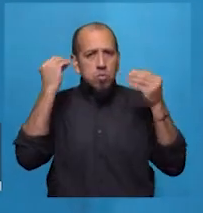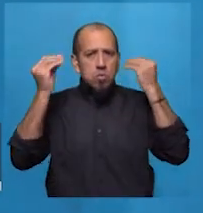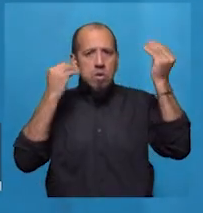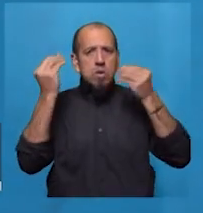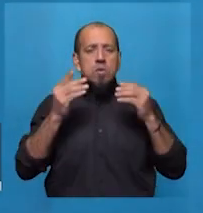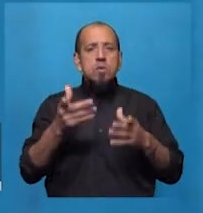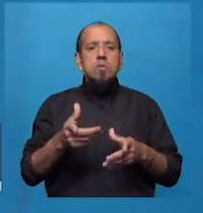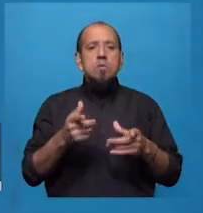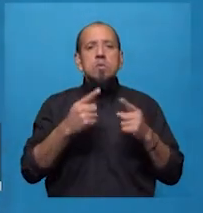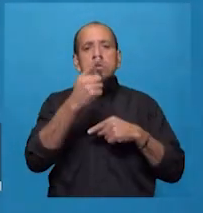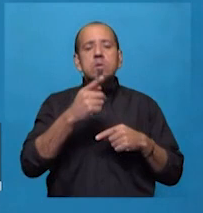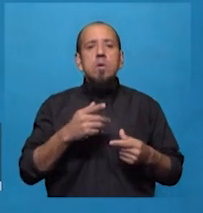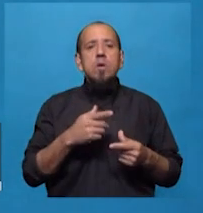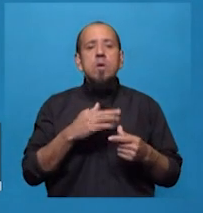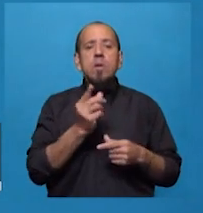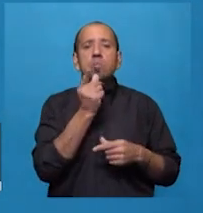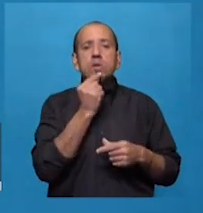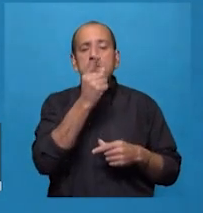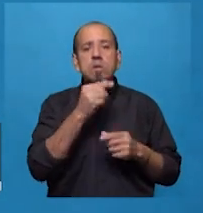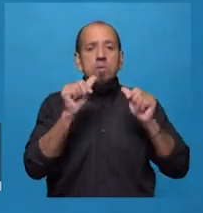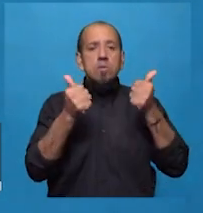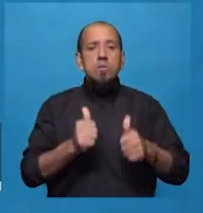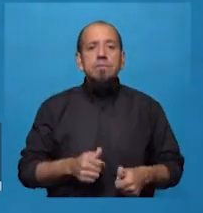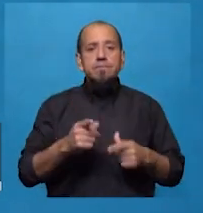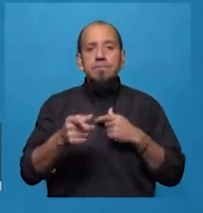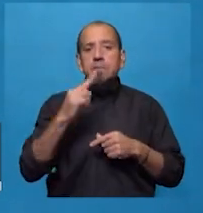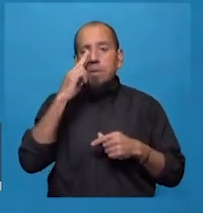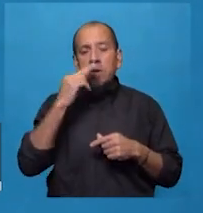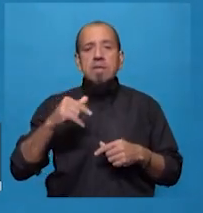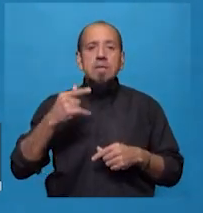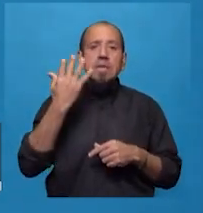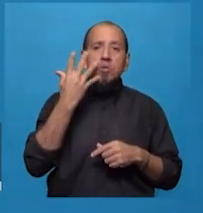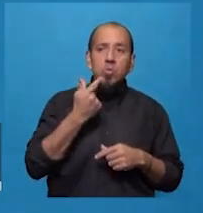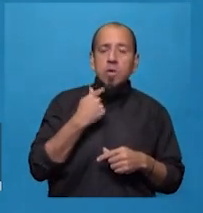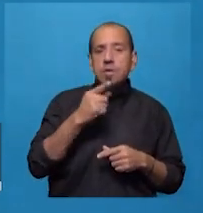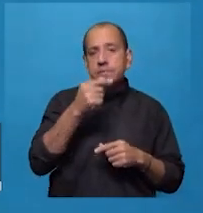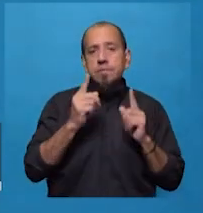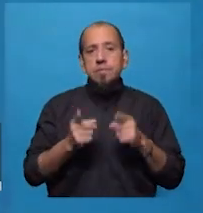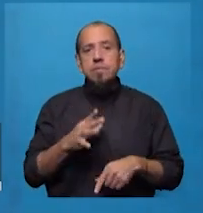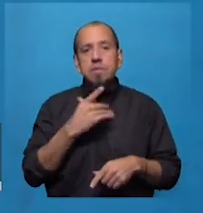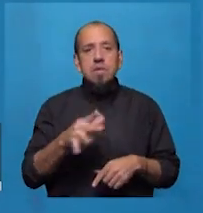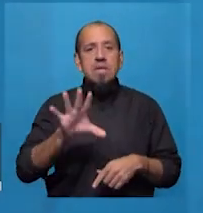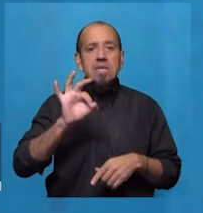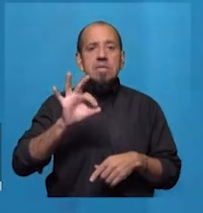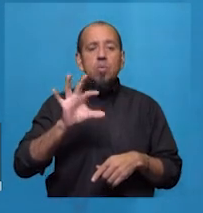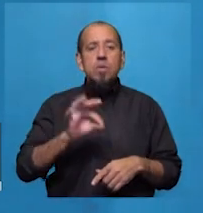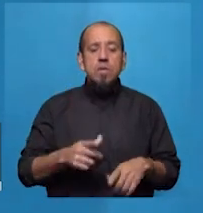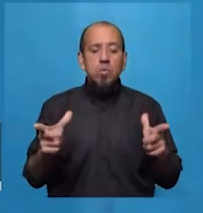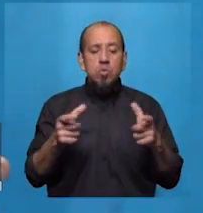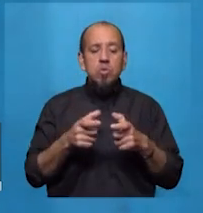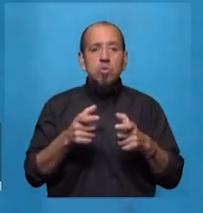a las cúpulas departamental de la policía en pan de azúcar lo mismo nosotros tenemos sistematizada más de 50 reuniones sociales